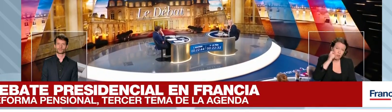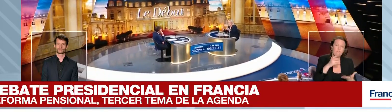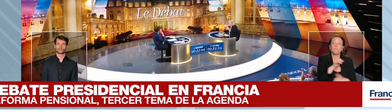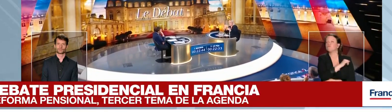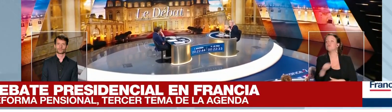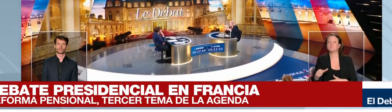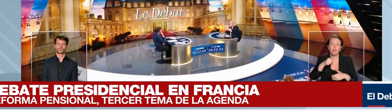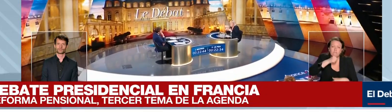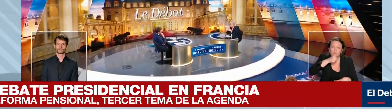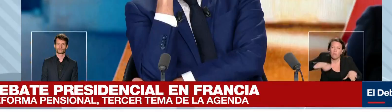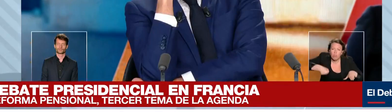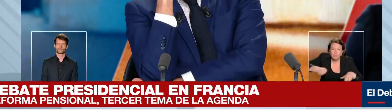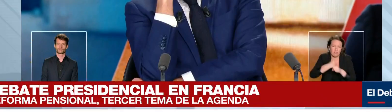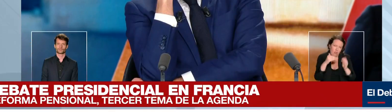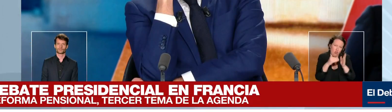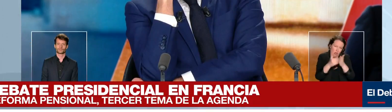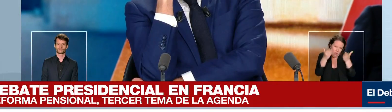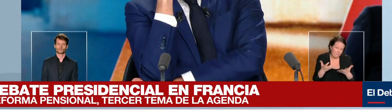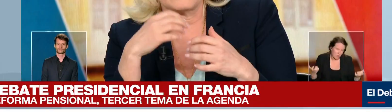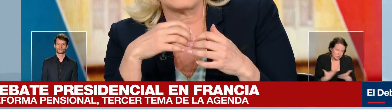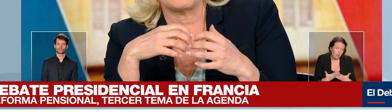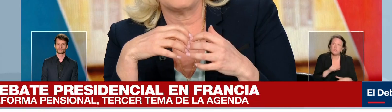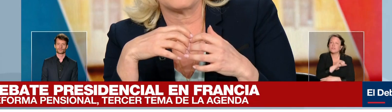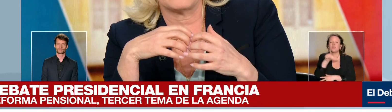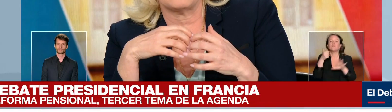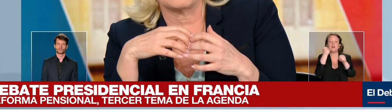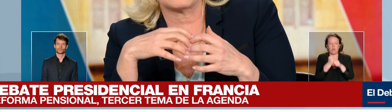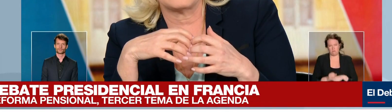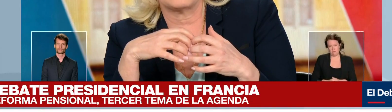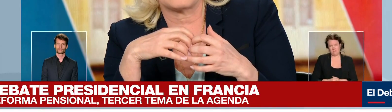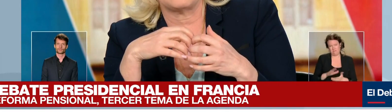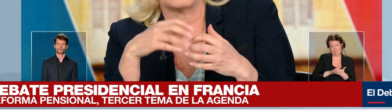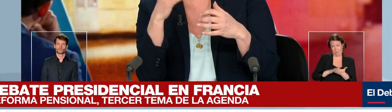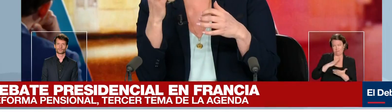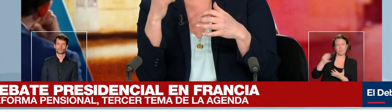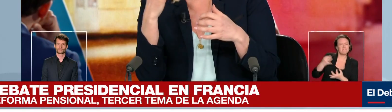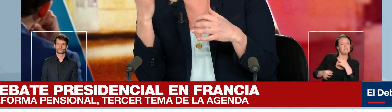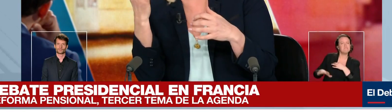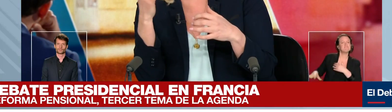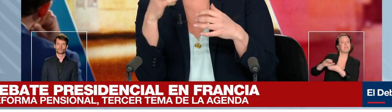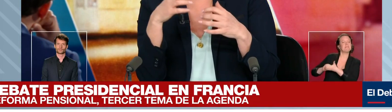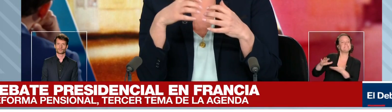que quiere hacer que todos trabajen hasta los 65 años. Permítanme recordar, porque sé que los amigos del señor Macron han querido crear